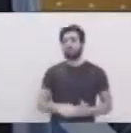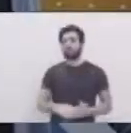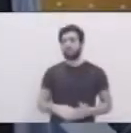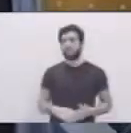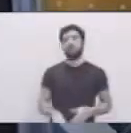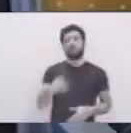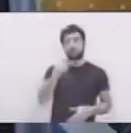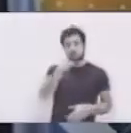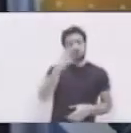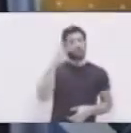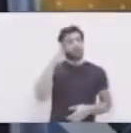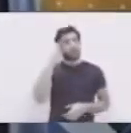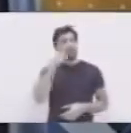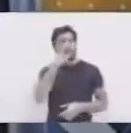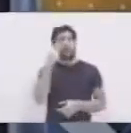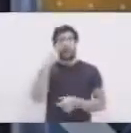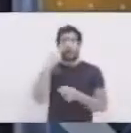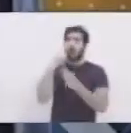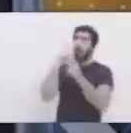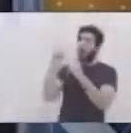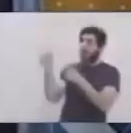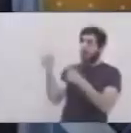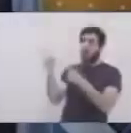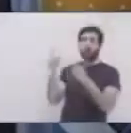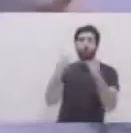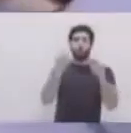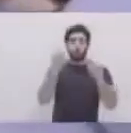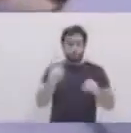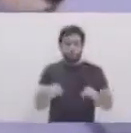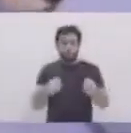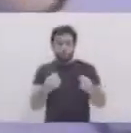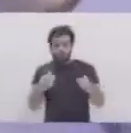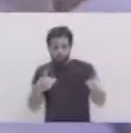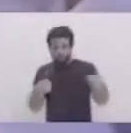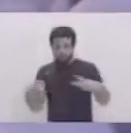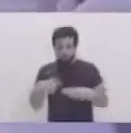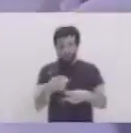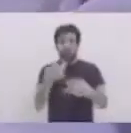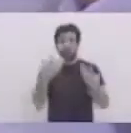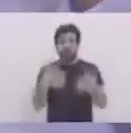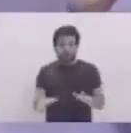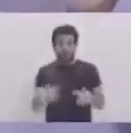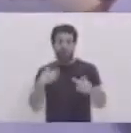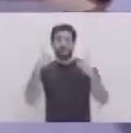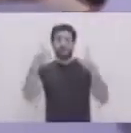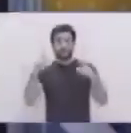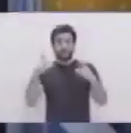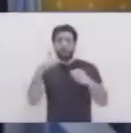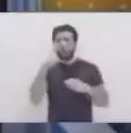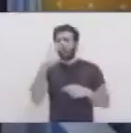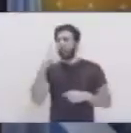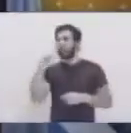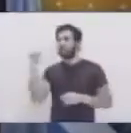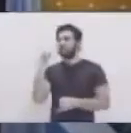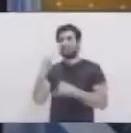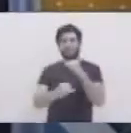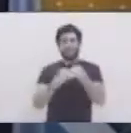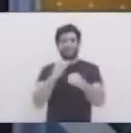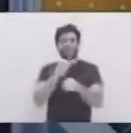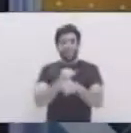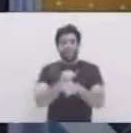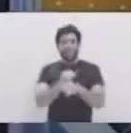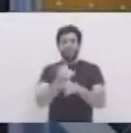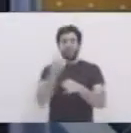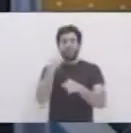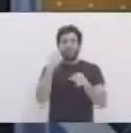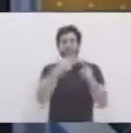mandarnos cómo les está yendo con todo esto. Nos pueden seguir en redes sociales como Aprendo en Casa Guate. Así es, a nosotros nos gusta ver todo